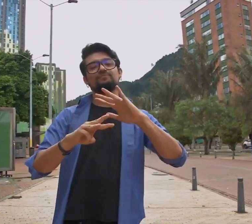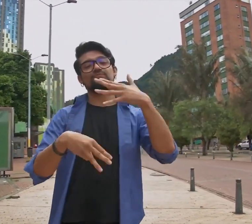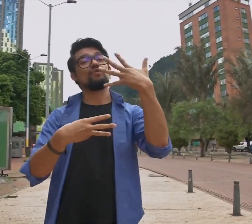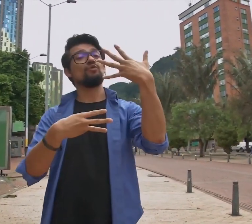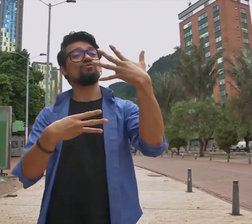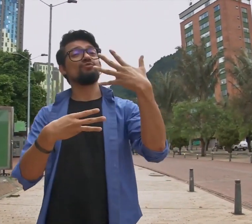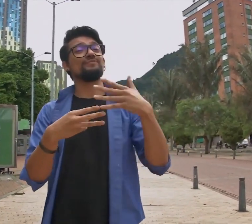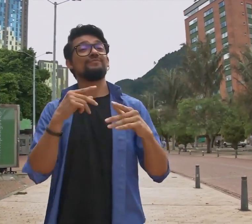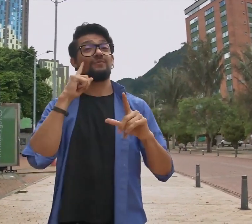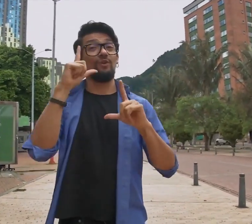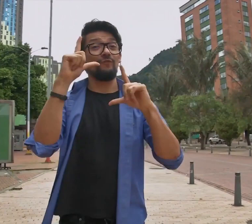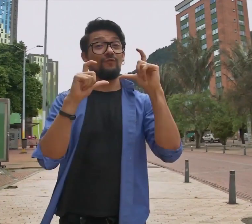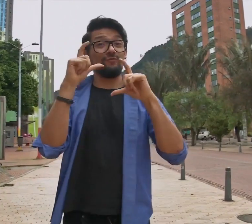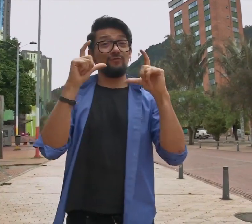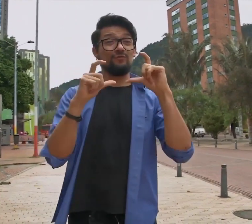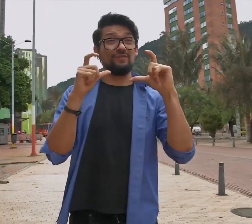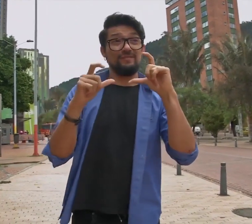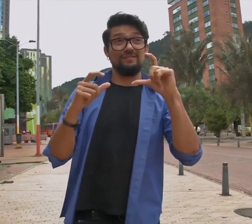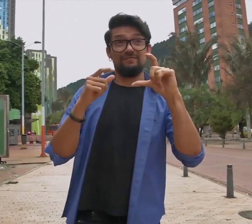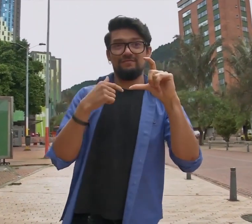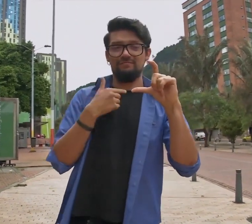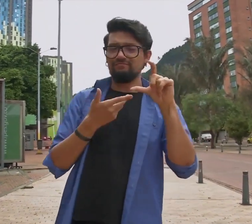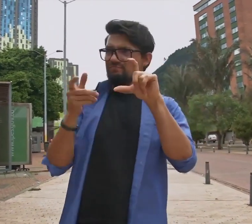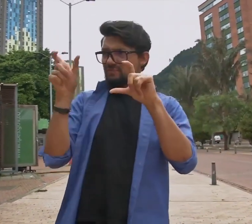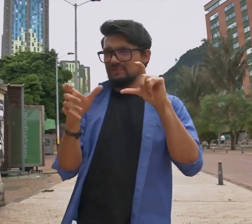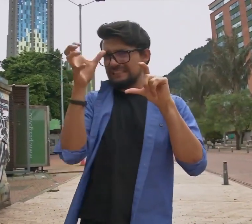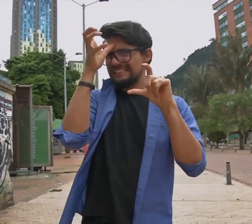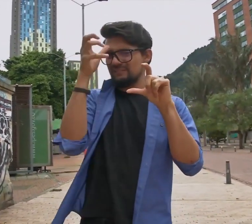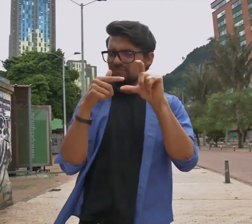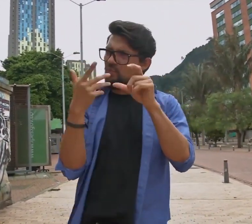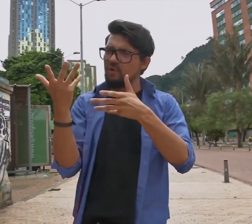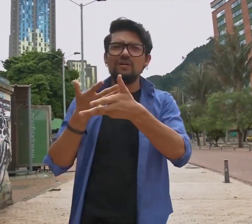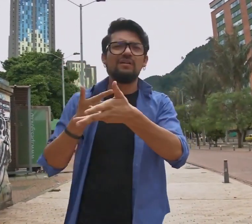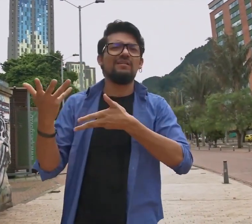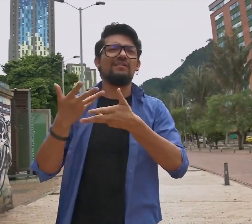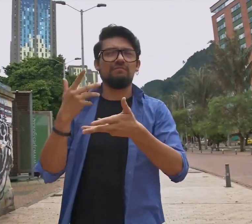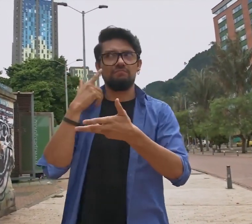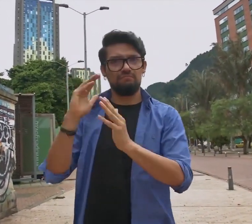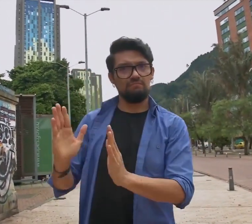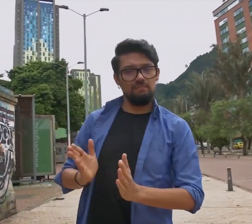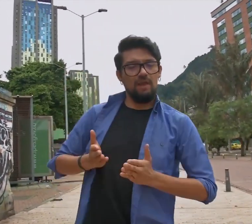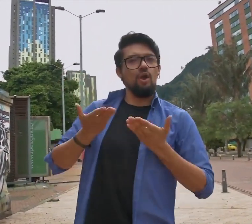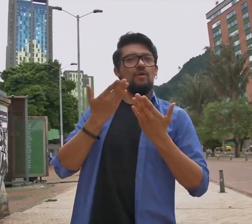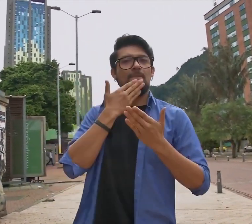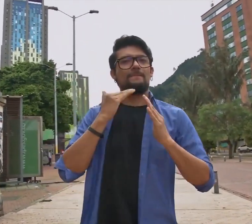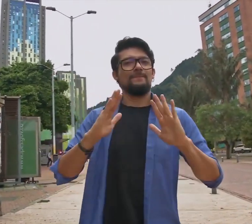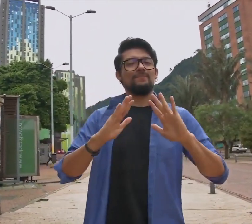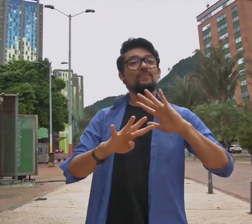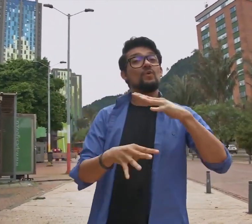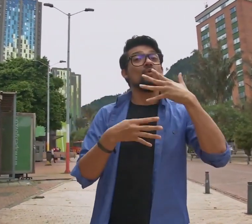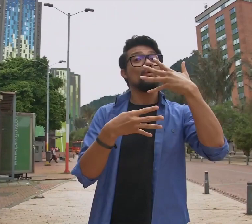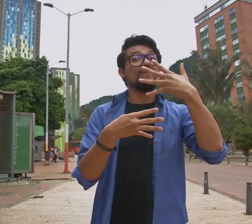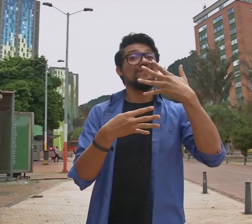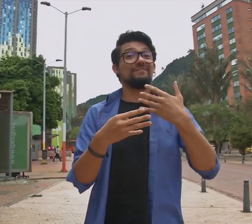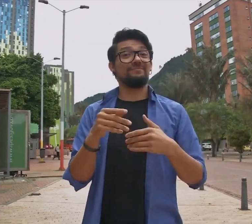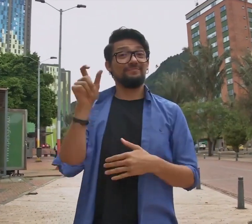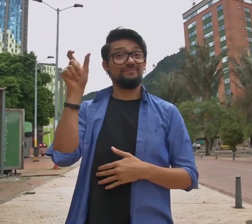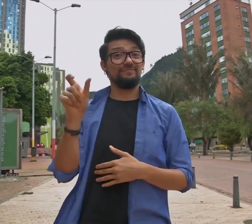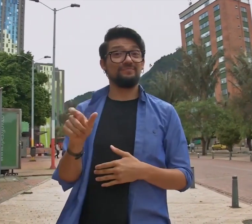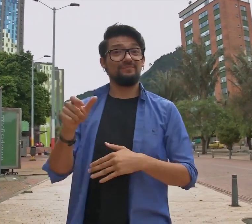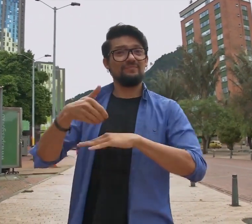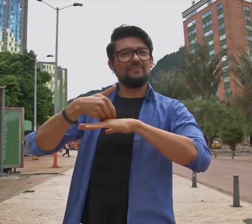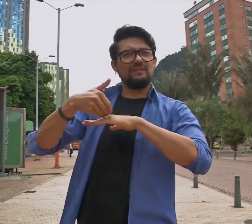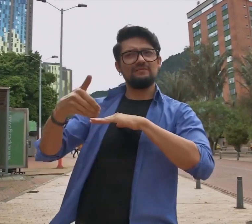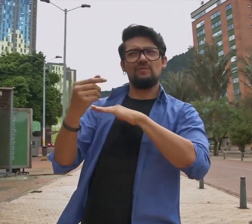8. Rodearte de gente mejor que tú. 9. Aceptar las críticas para